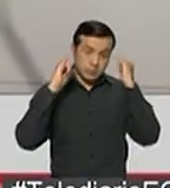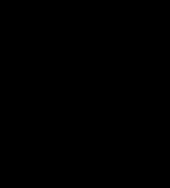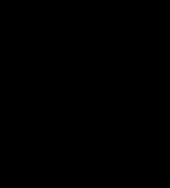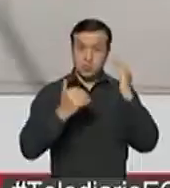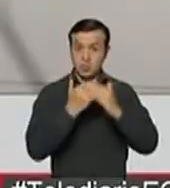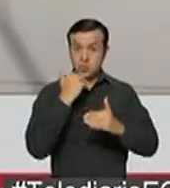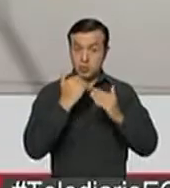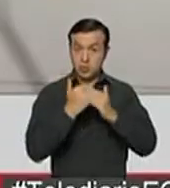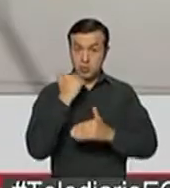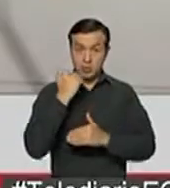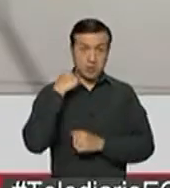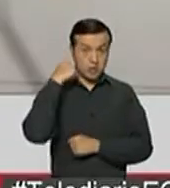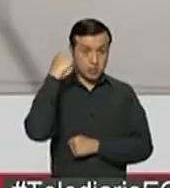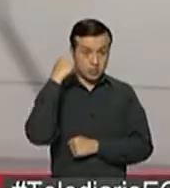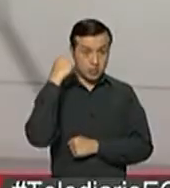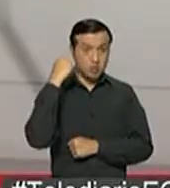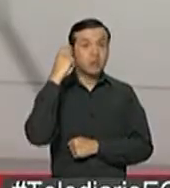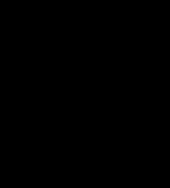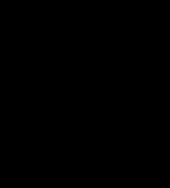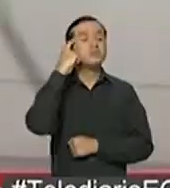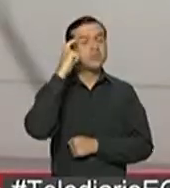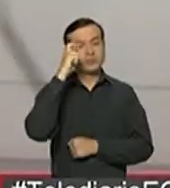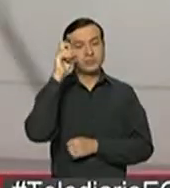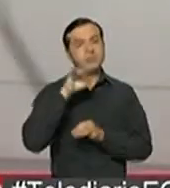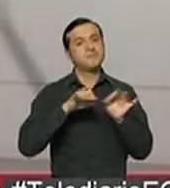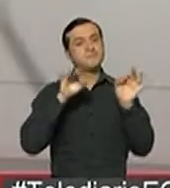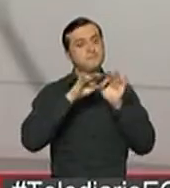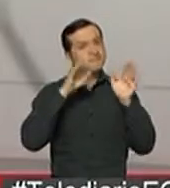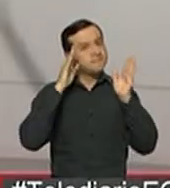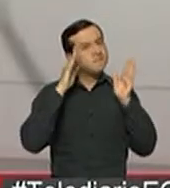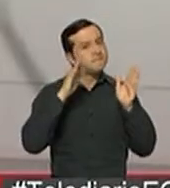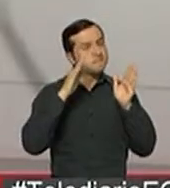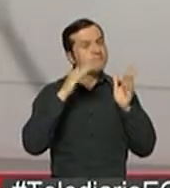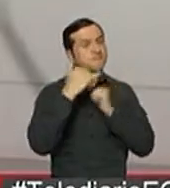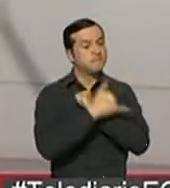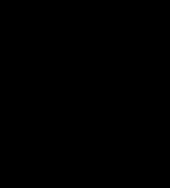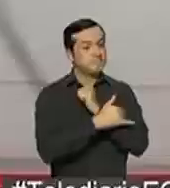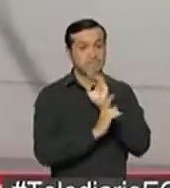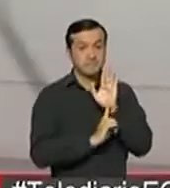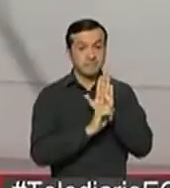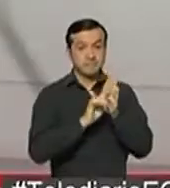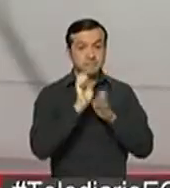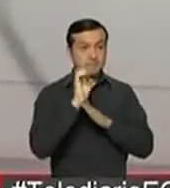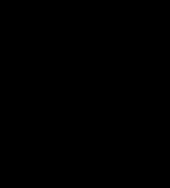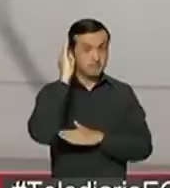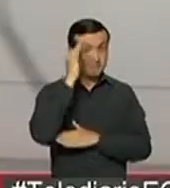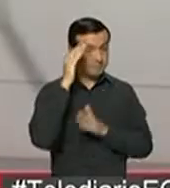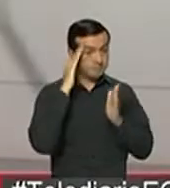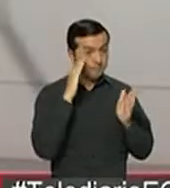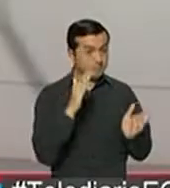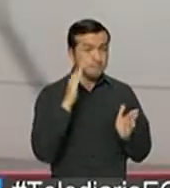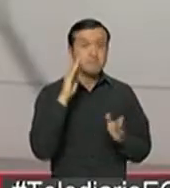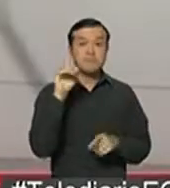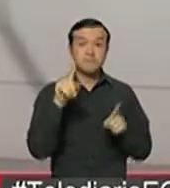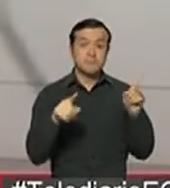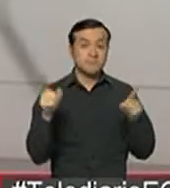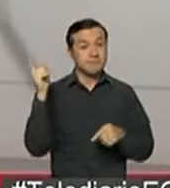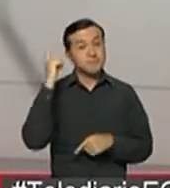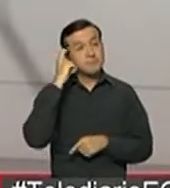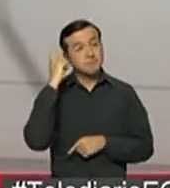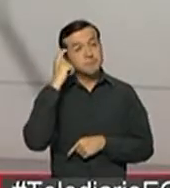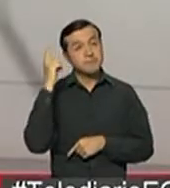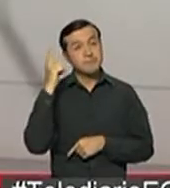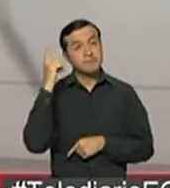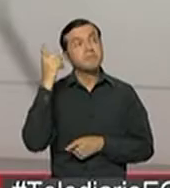derecho. Es algo que tenemos que tratar de apostar como sociedades en desarrollo, como el Ecuador futuro. Uh-huh. A veces nos olvidamos que el